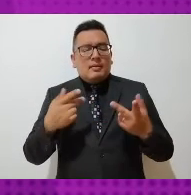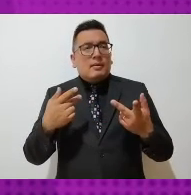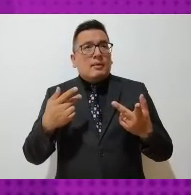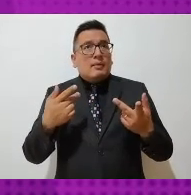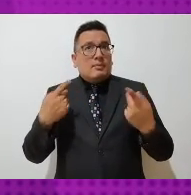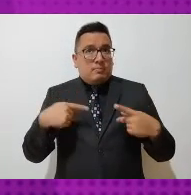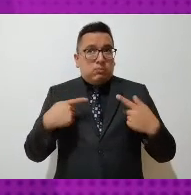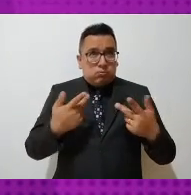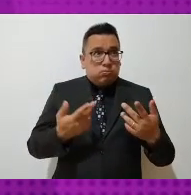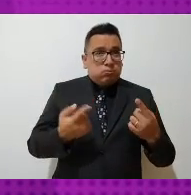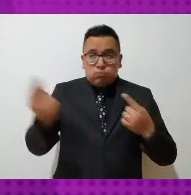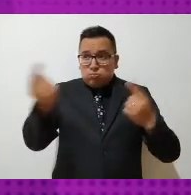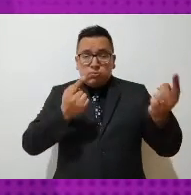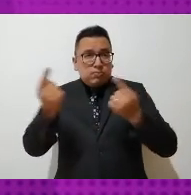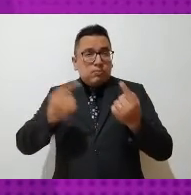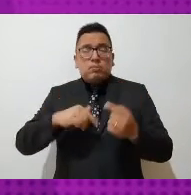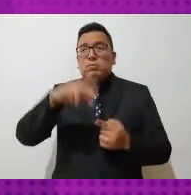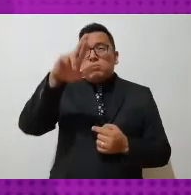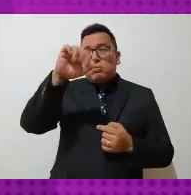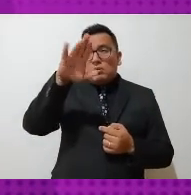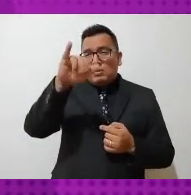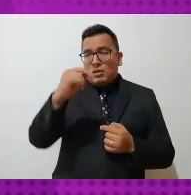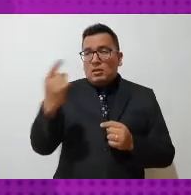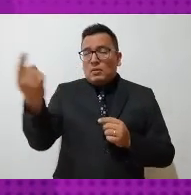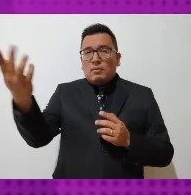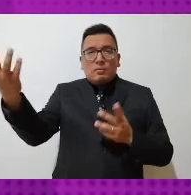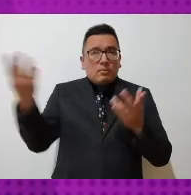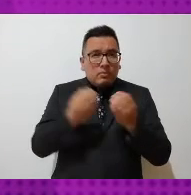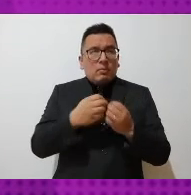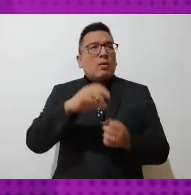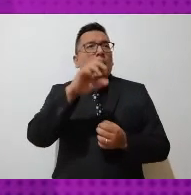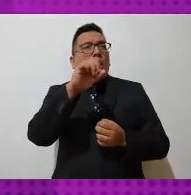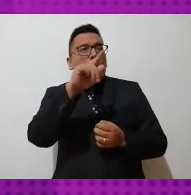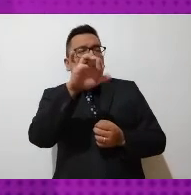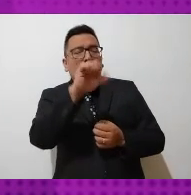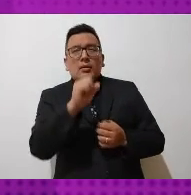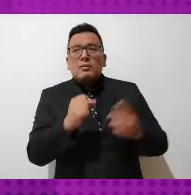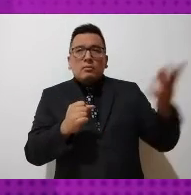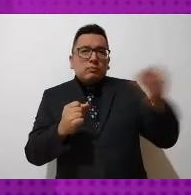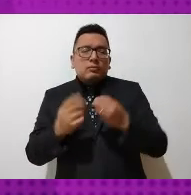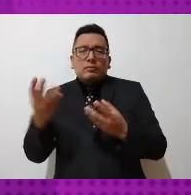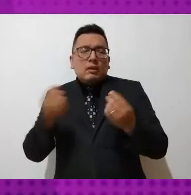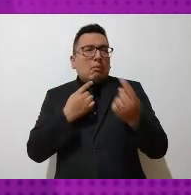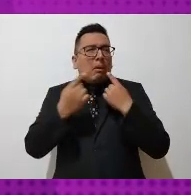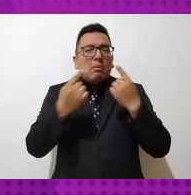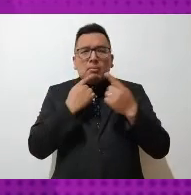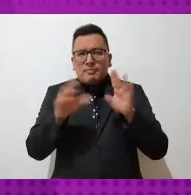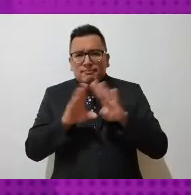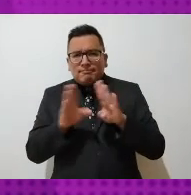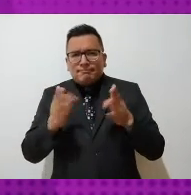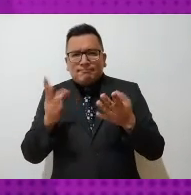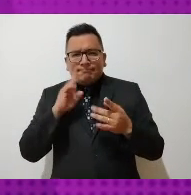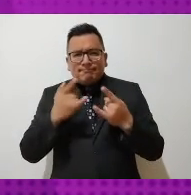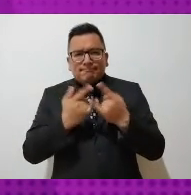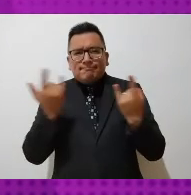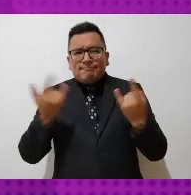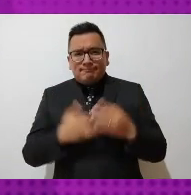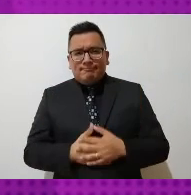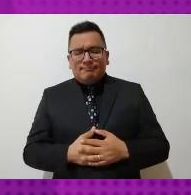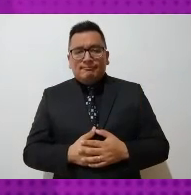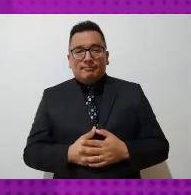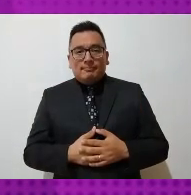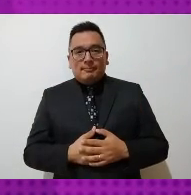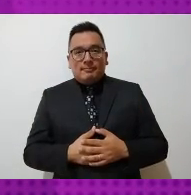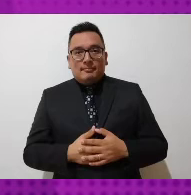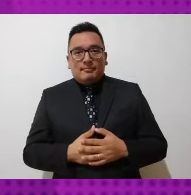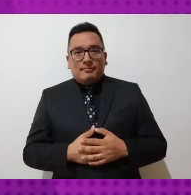civil, Renacedi y los soples, donde ya ha sacado digamos, temas en común o en conjunto? ¿Nos pudieras platicar